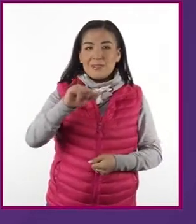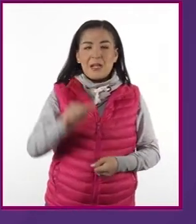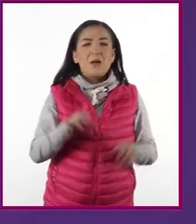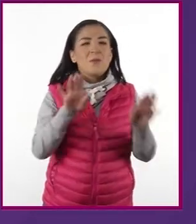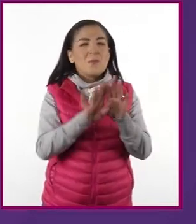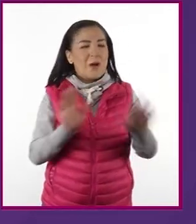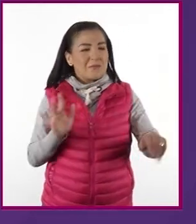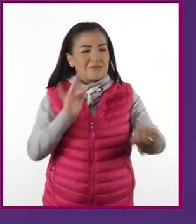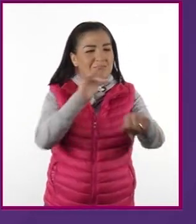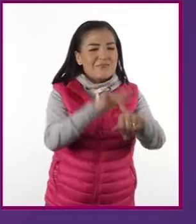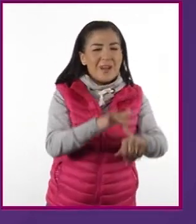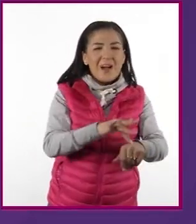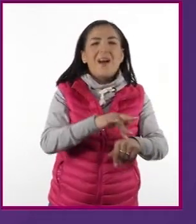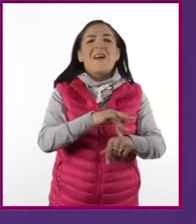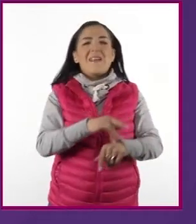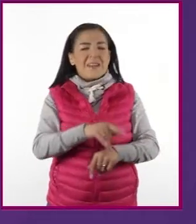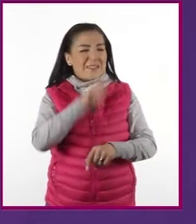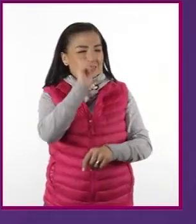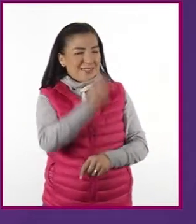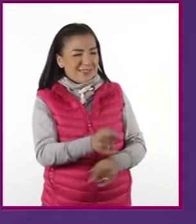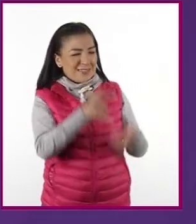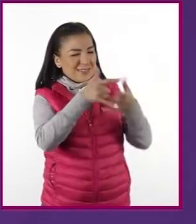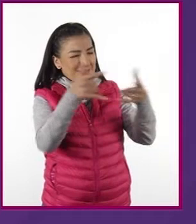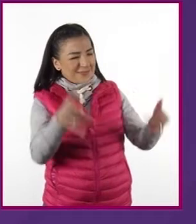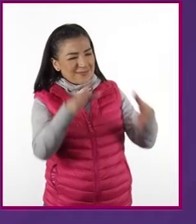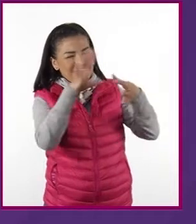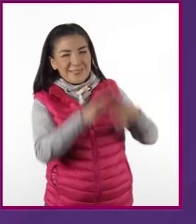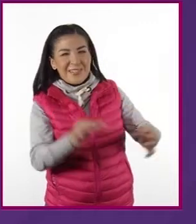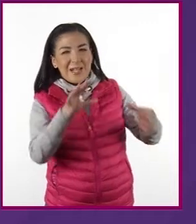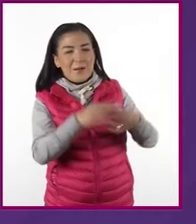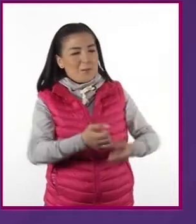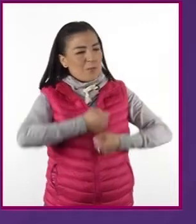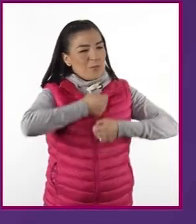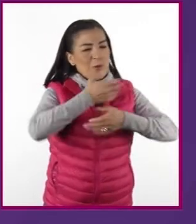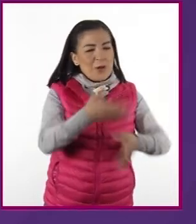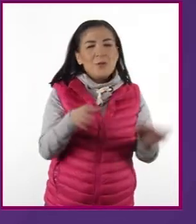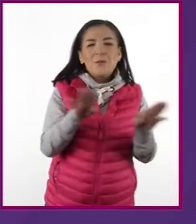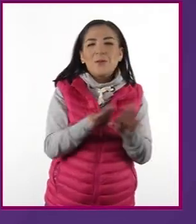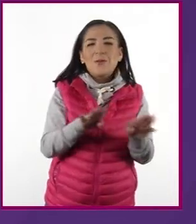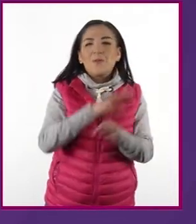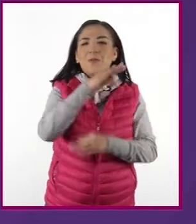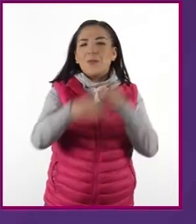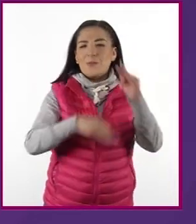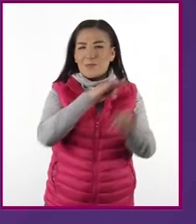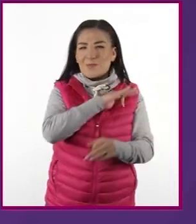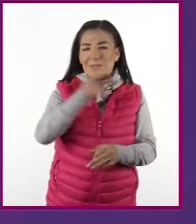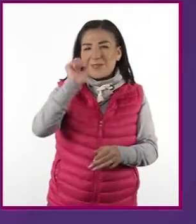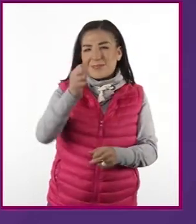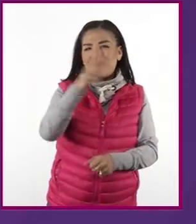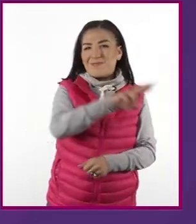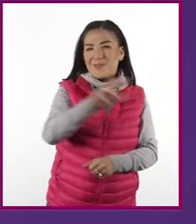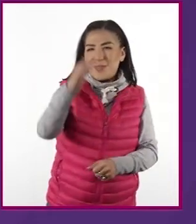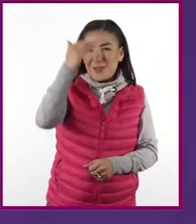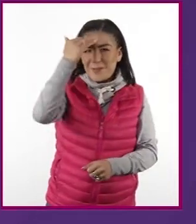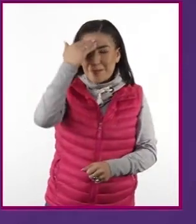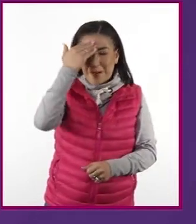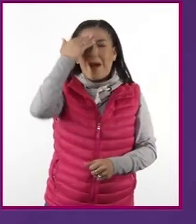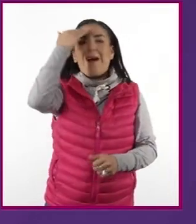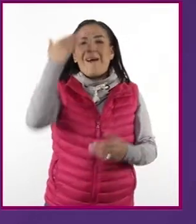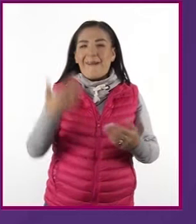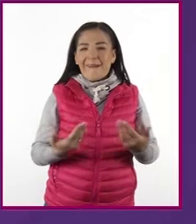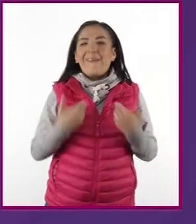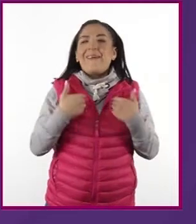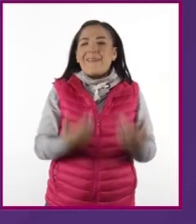mítica y lo hace con medios que todos podemos reconocer. Las palabras,